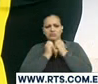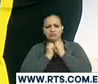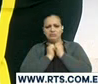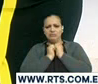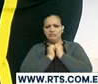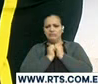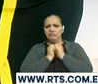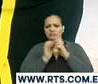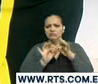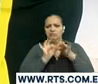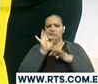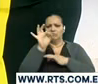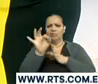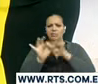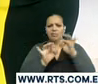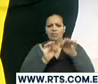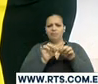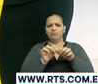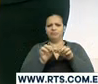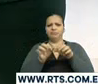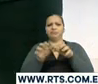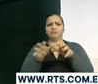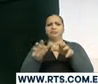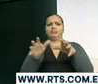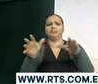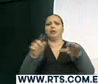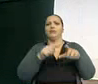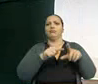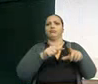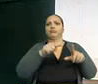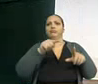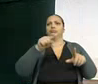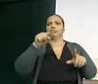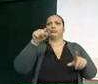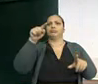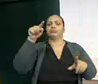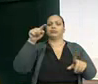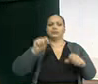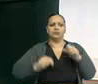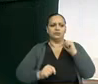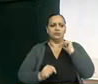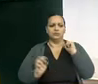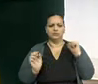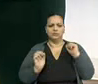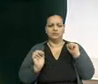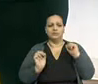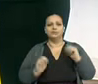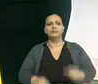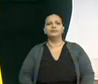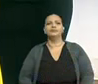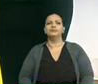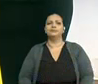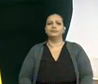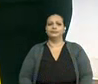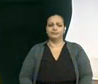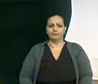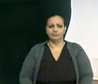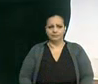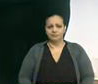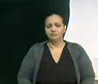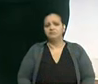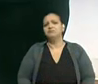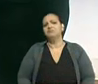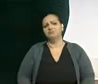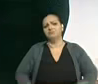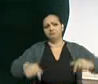virus. Afortunadamente, ya son decenas de cantones que están en amarillo y aunque hay mucha indisciplina, no hay un rebrote. Por ejemplo,